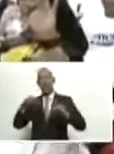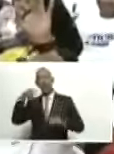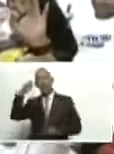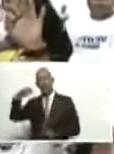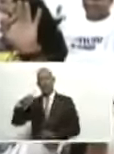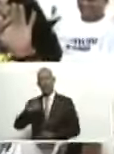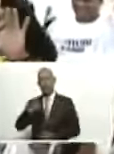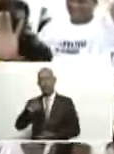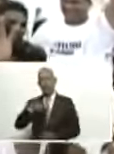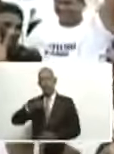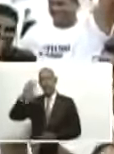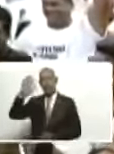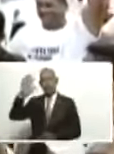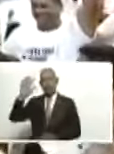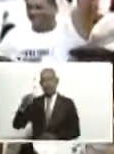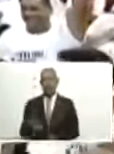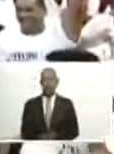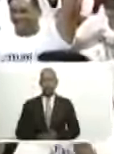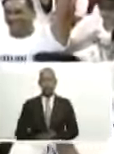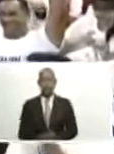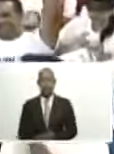hoy.